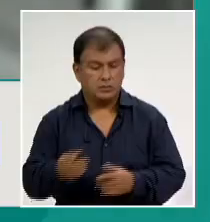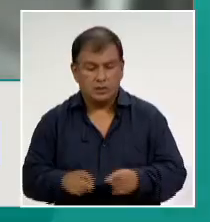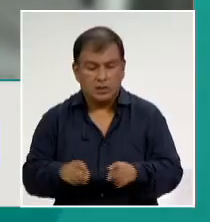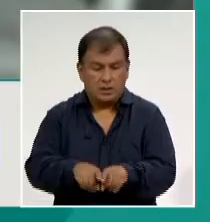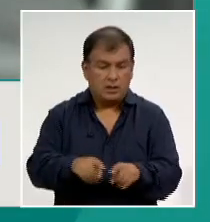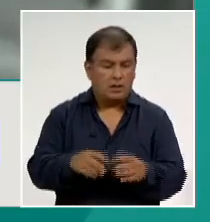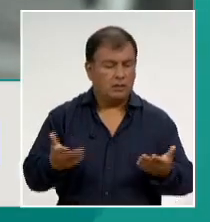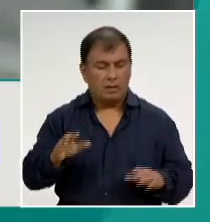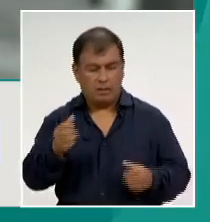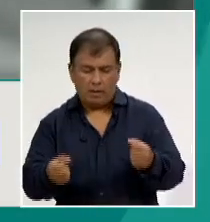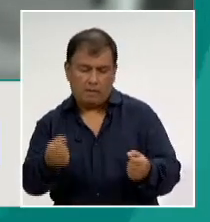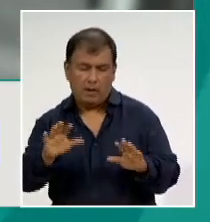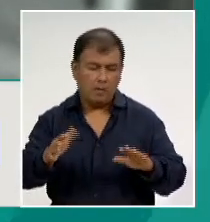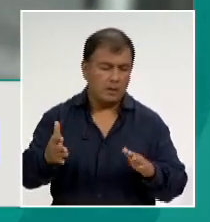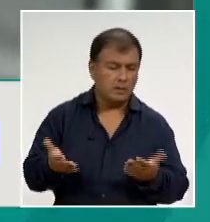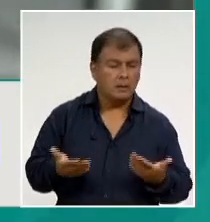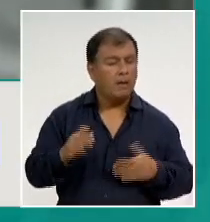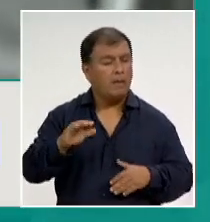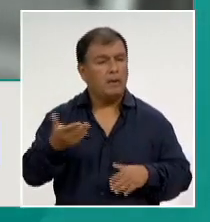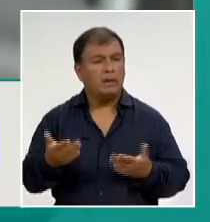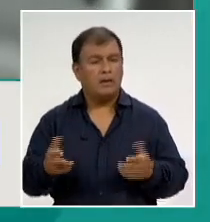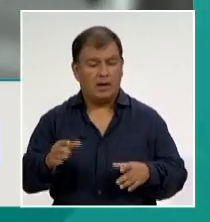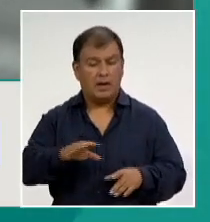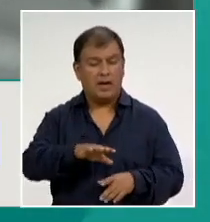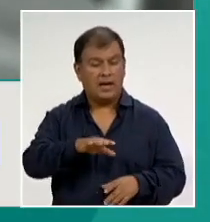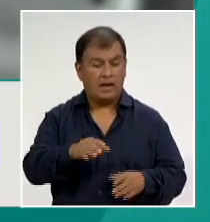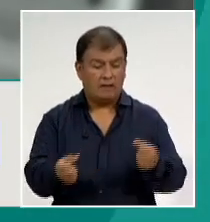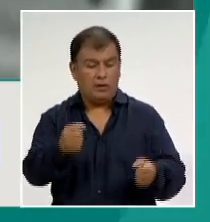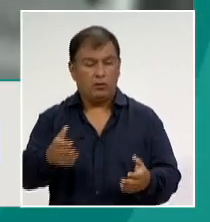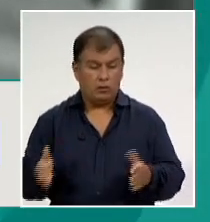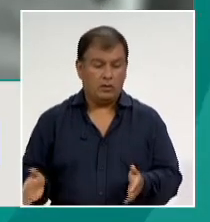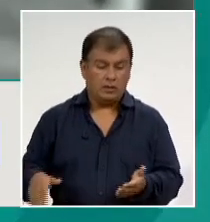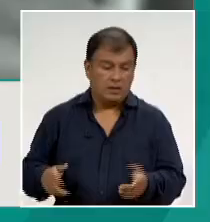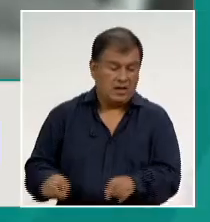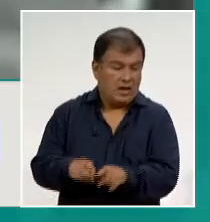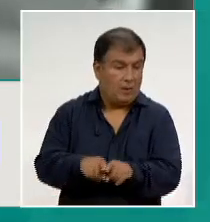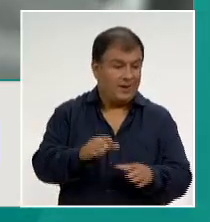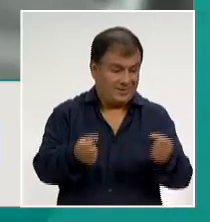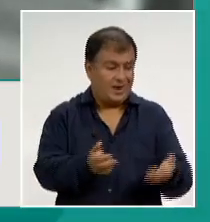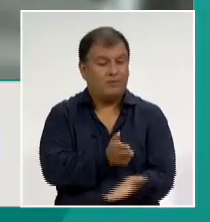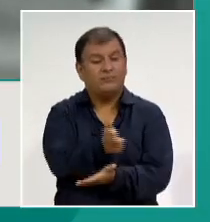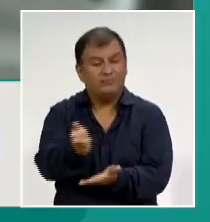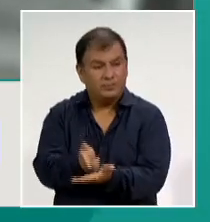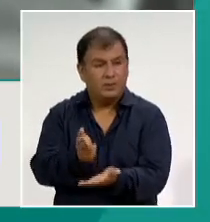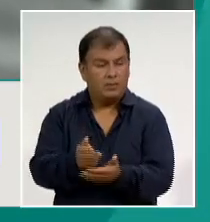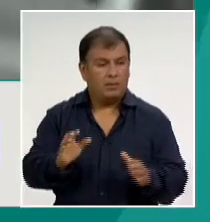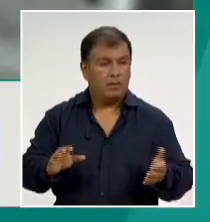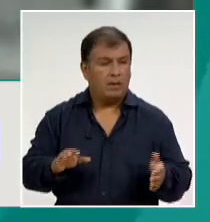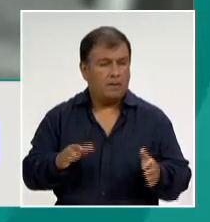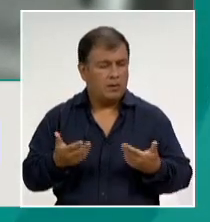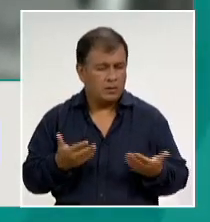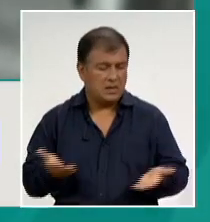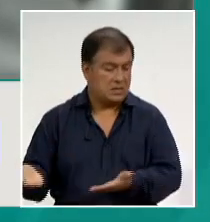todo solamente por referencia, Mari Martín, el vehículo llegó así como estaba este auto, pero al parecer